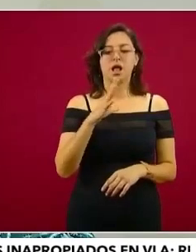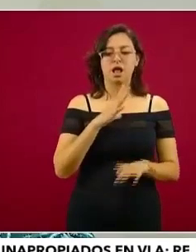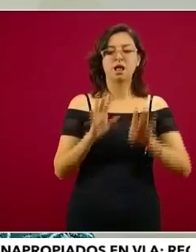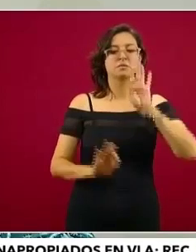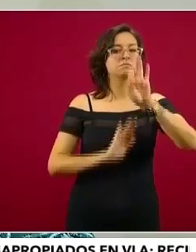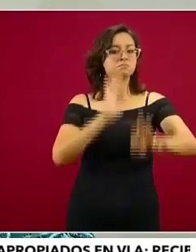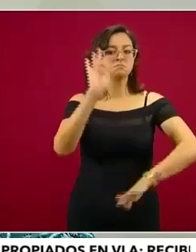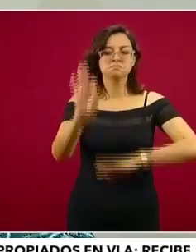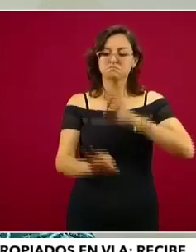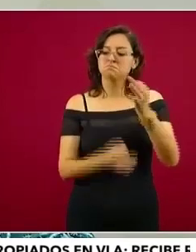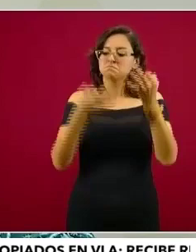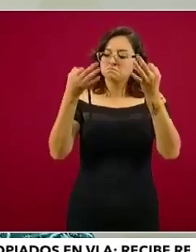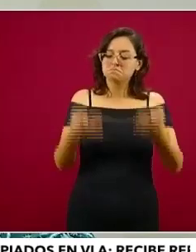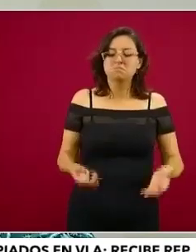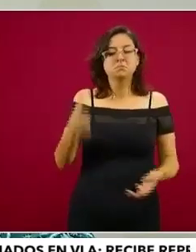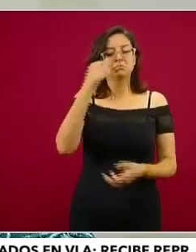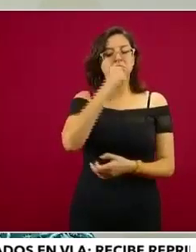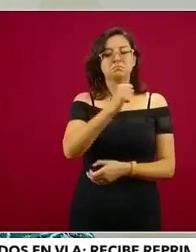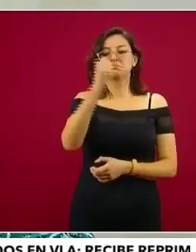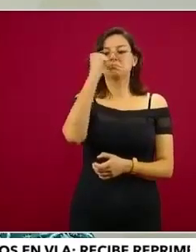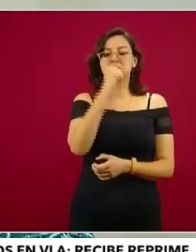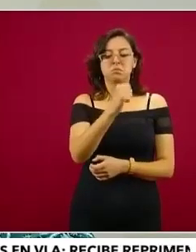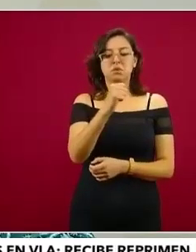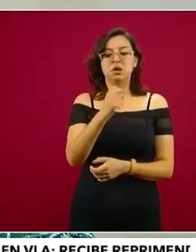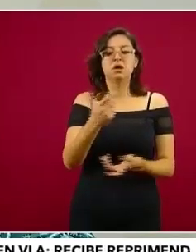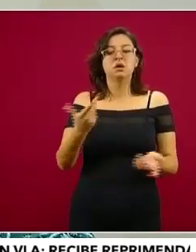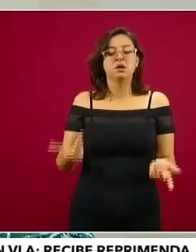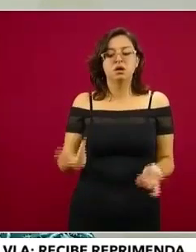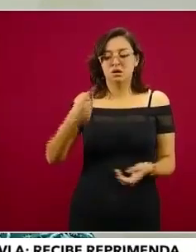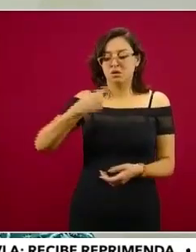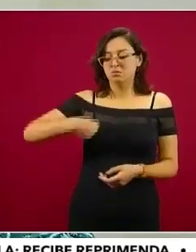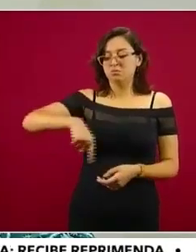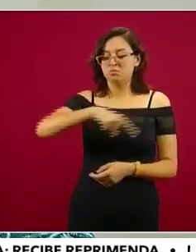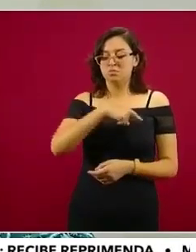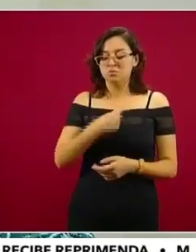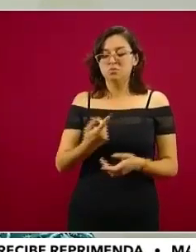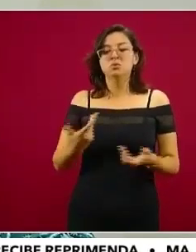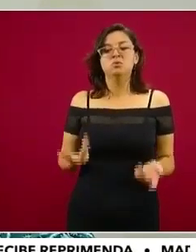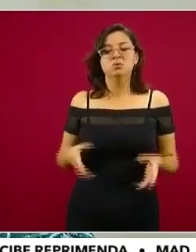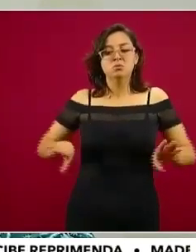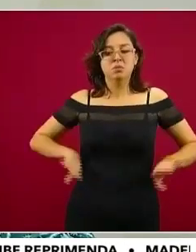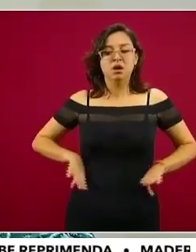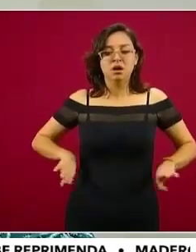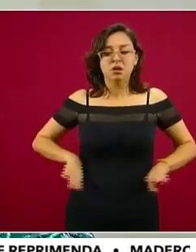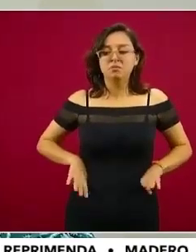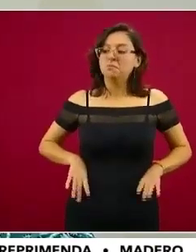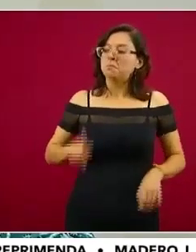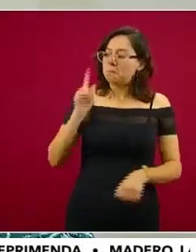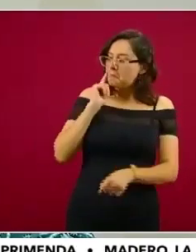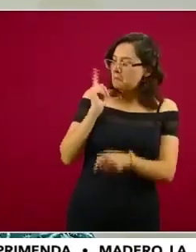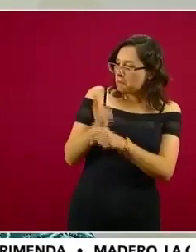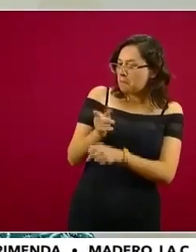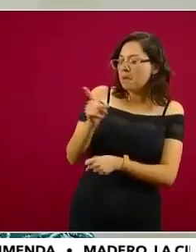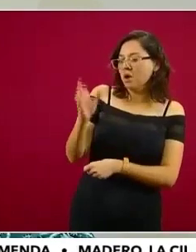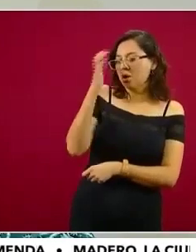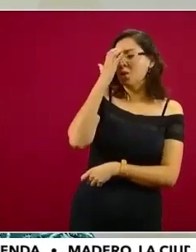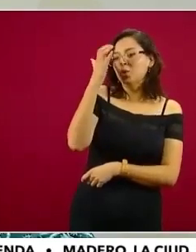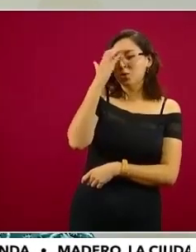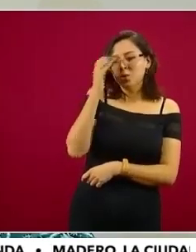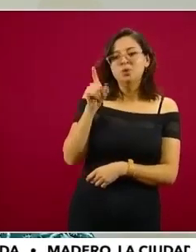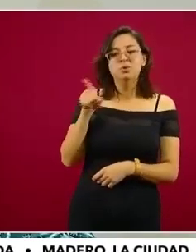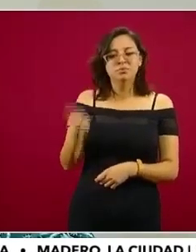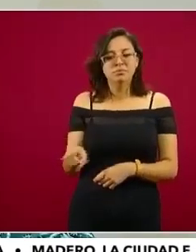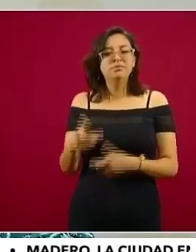trato. Nuestra área es reconocida precisamente por ser ese vínculo entre la